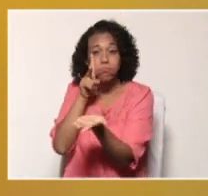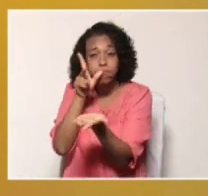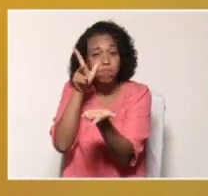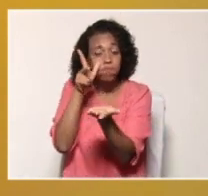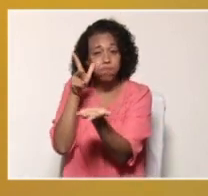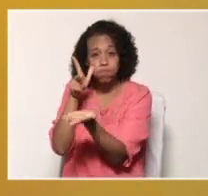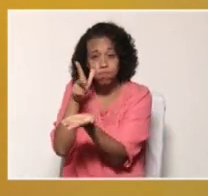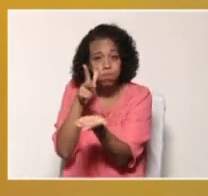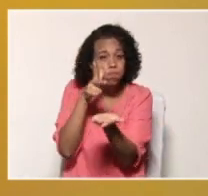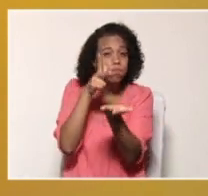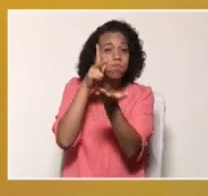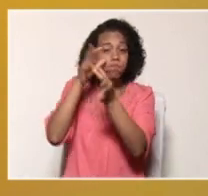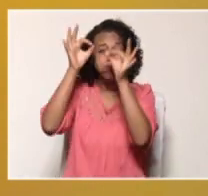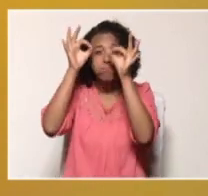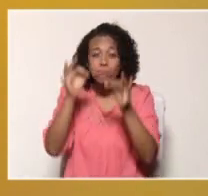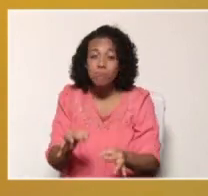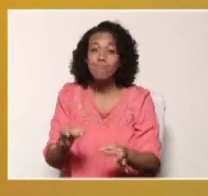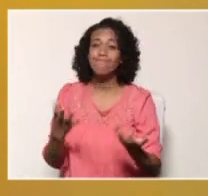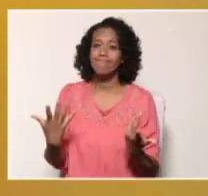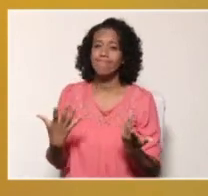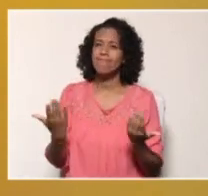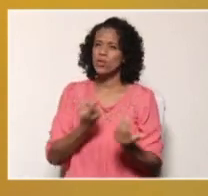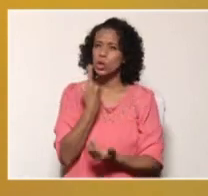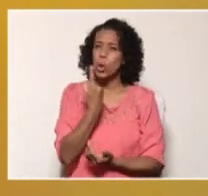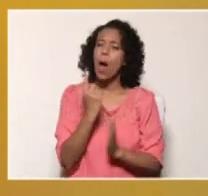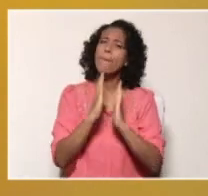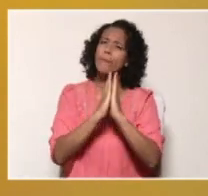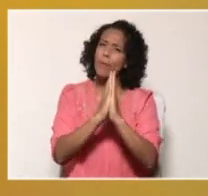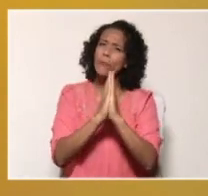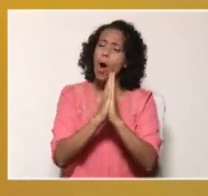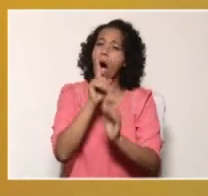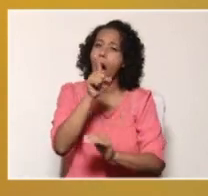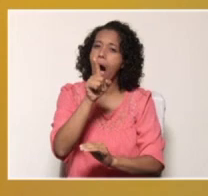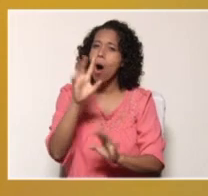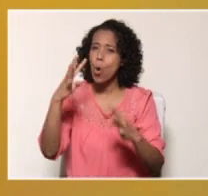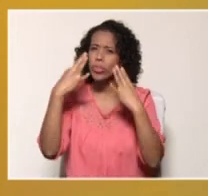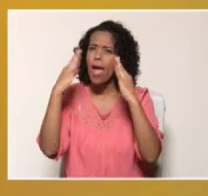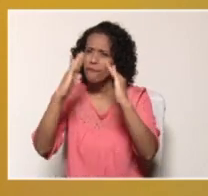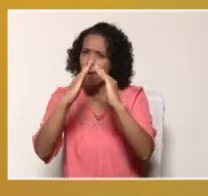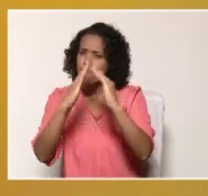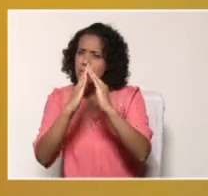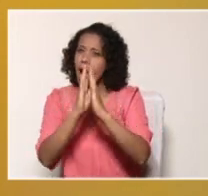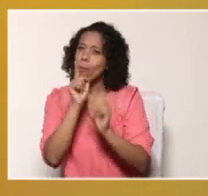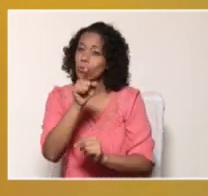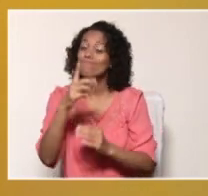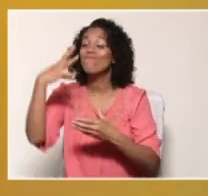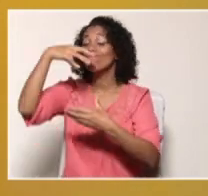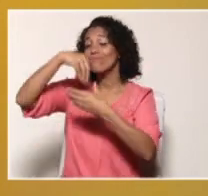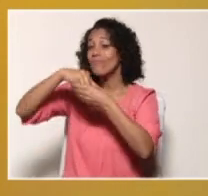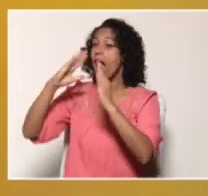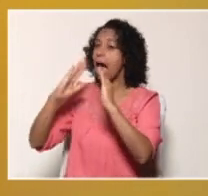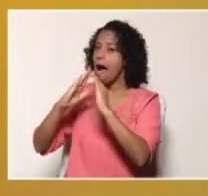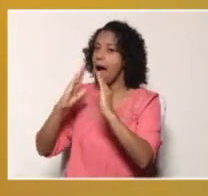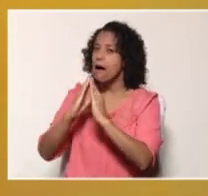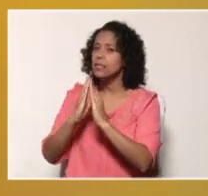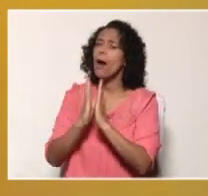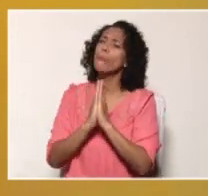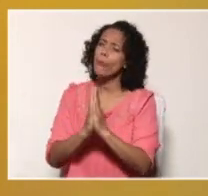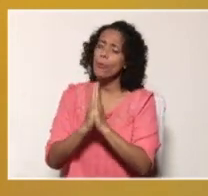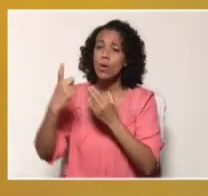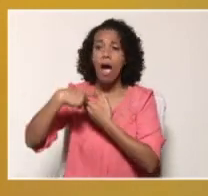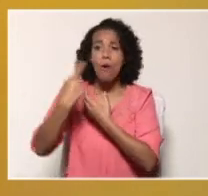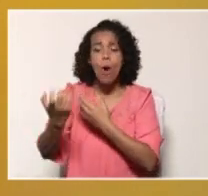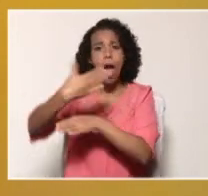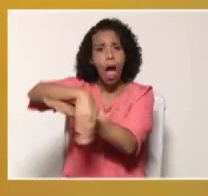Estudio 1 de este nuevo canal educativo, solamente les piden algo a cambio, que es que se queden en su casa y si van